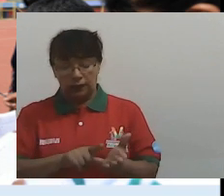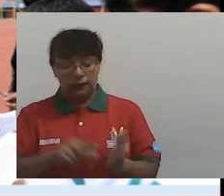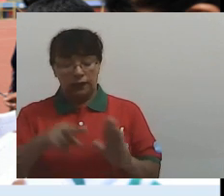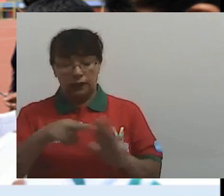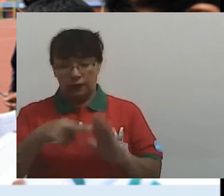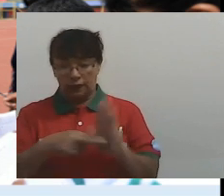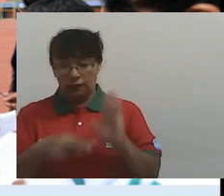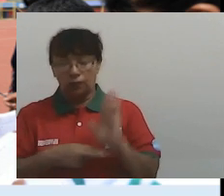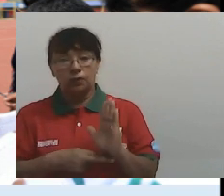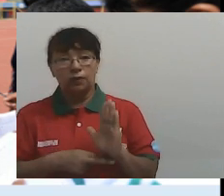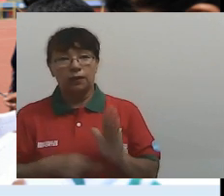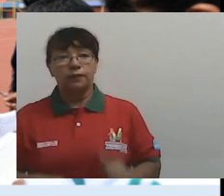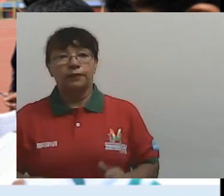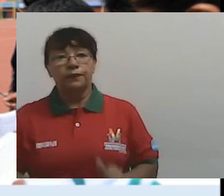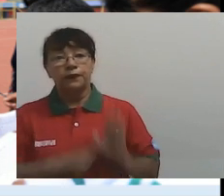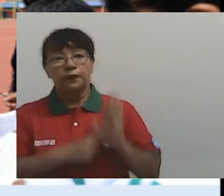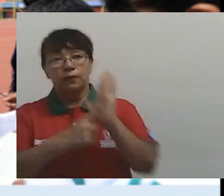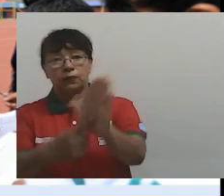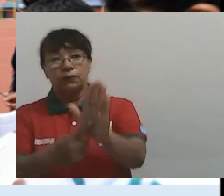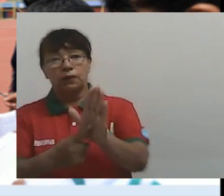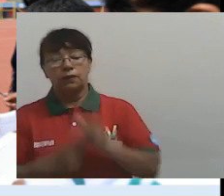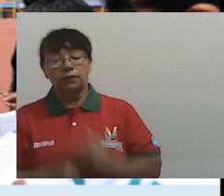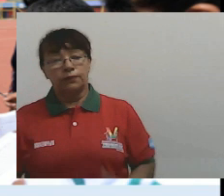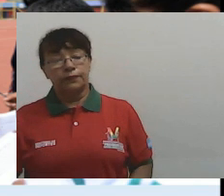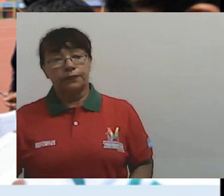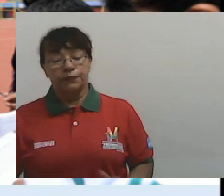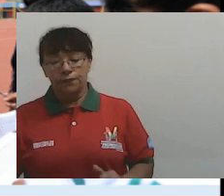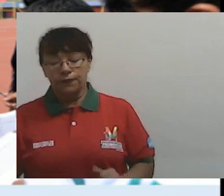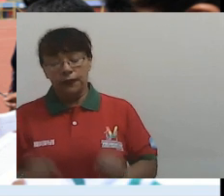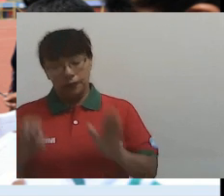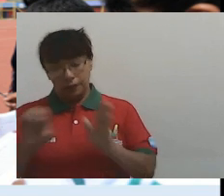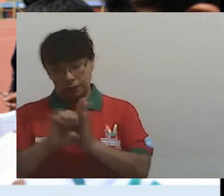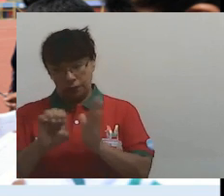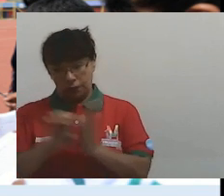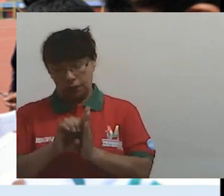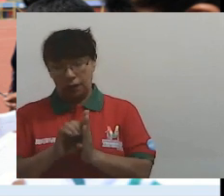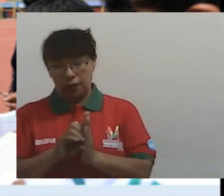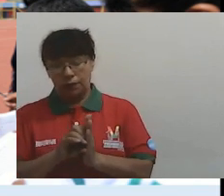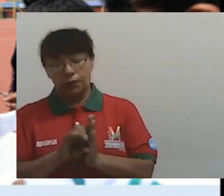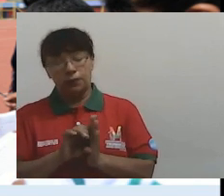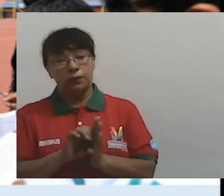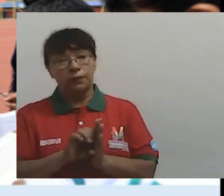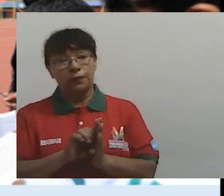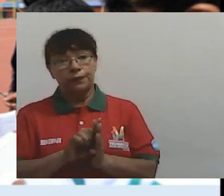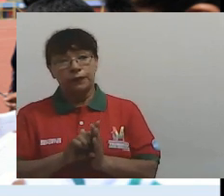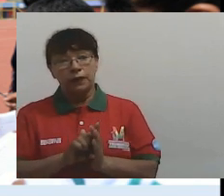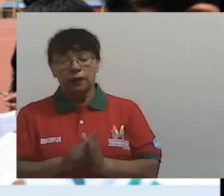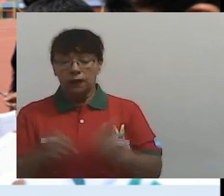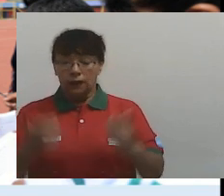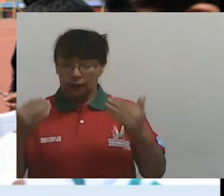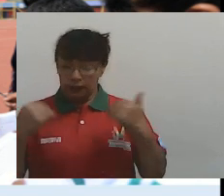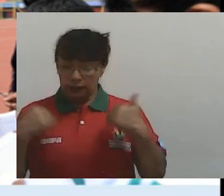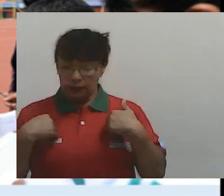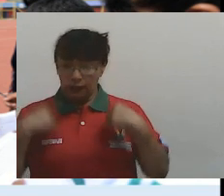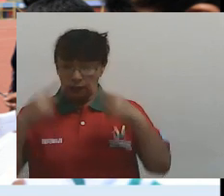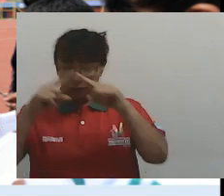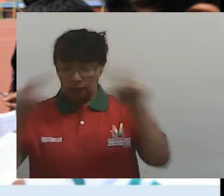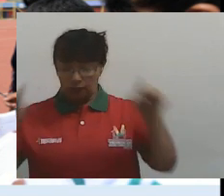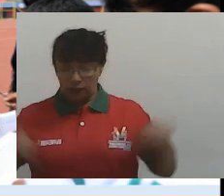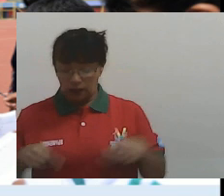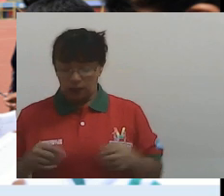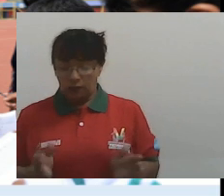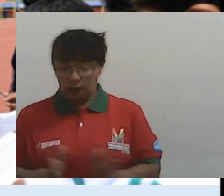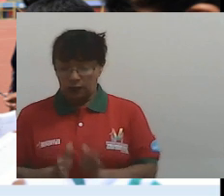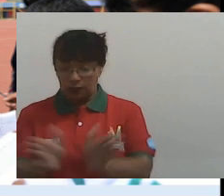estoy mostrando simplemente los ejemplos. voy a tener un tablero general en el